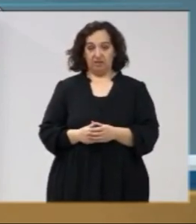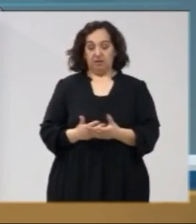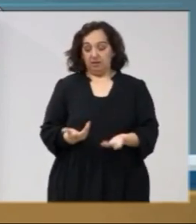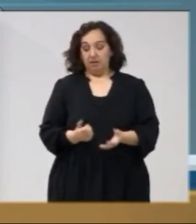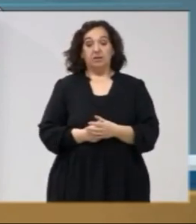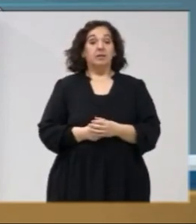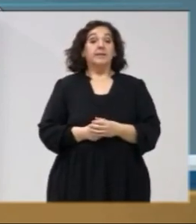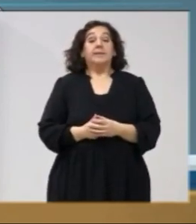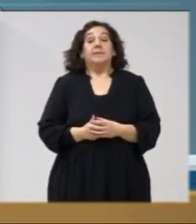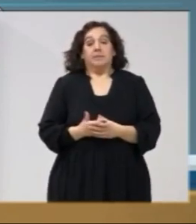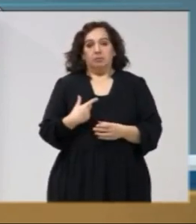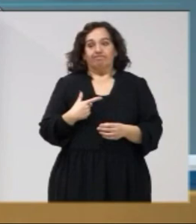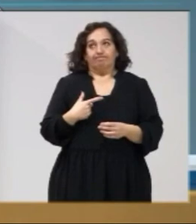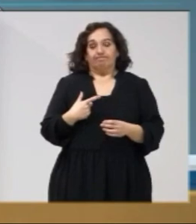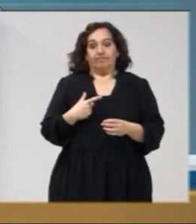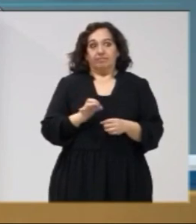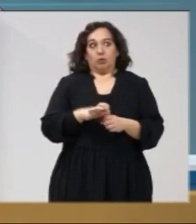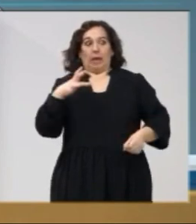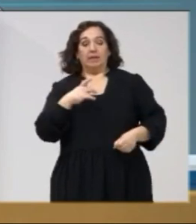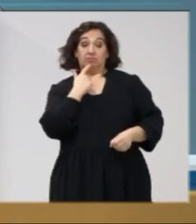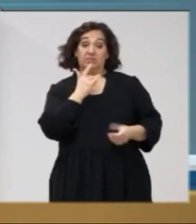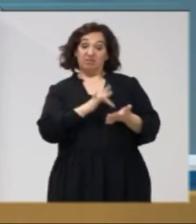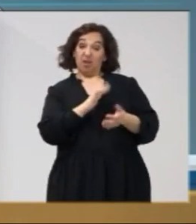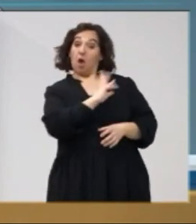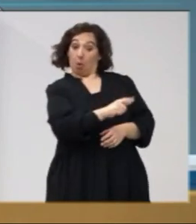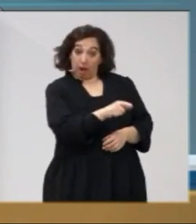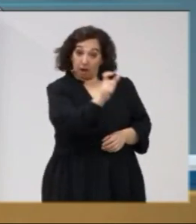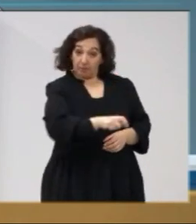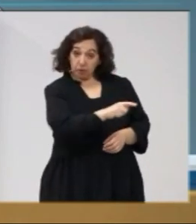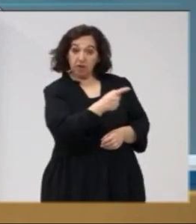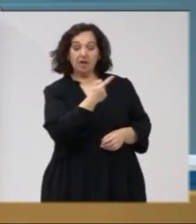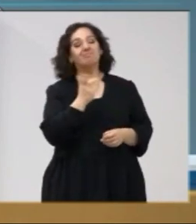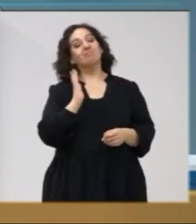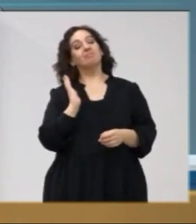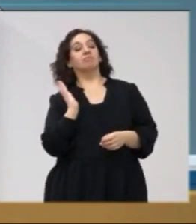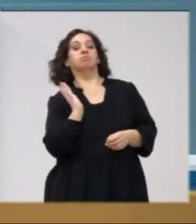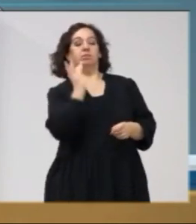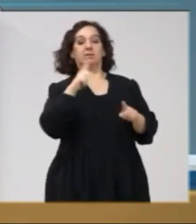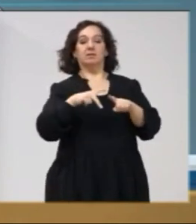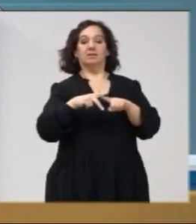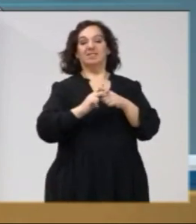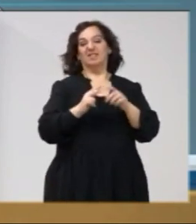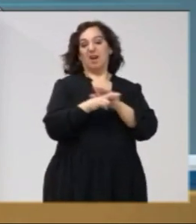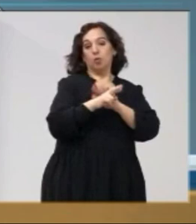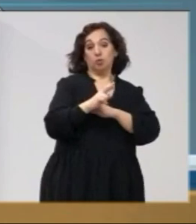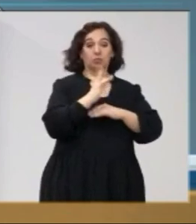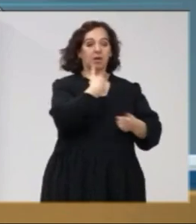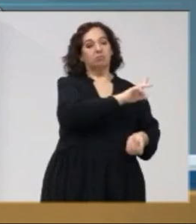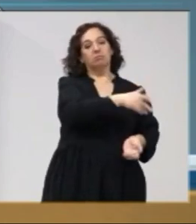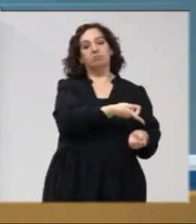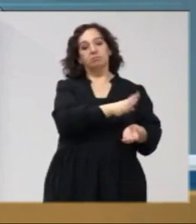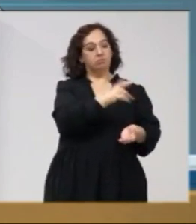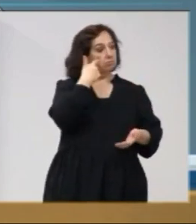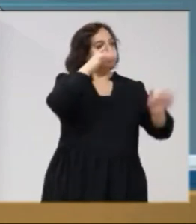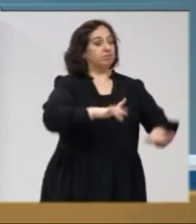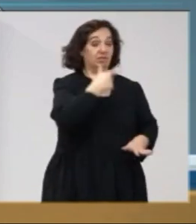Afortunadamente, quien meta la mano, hay instrumentos que hacen que al final se les cace. Como han